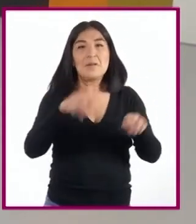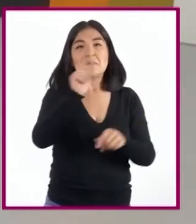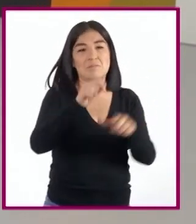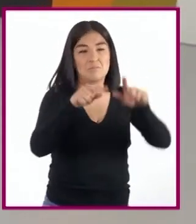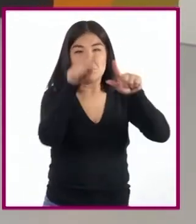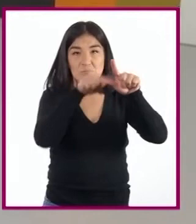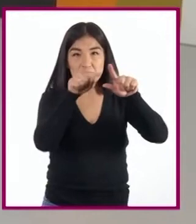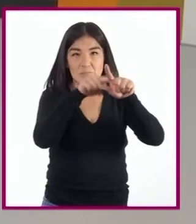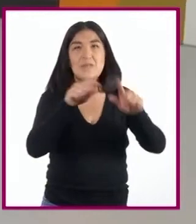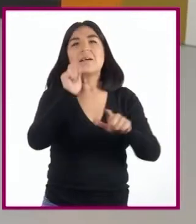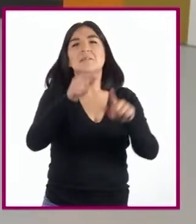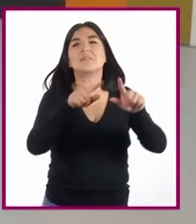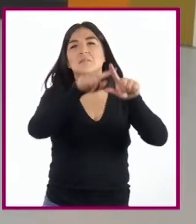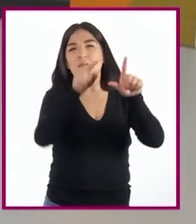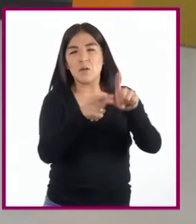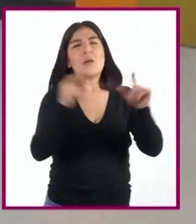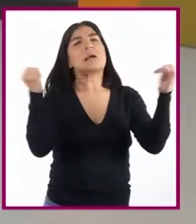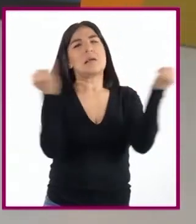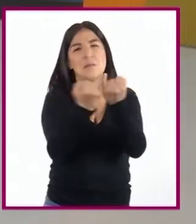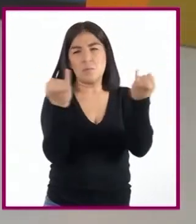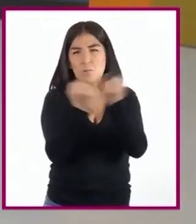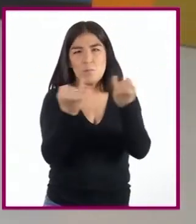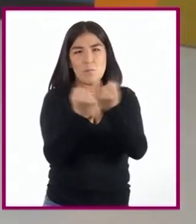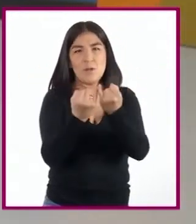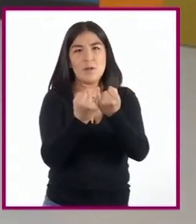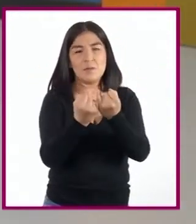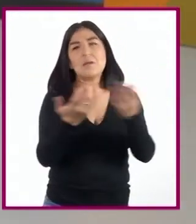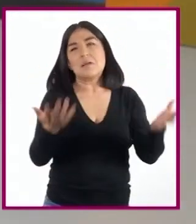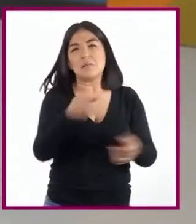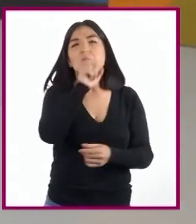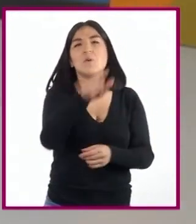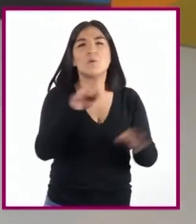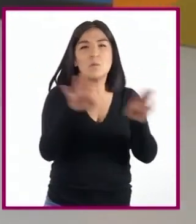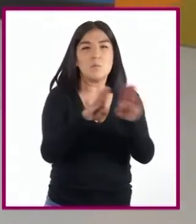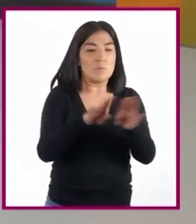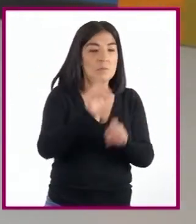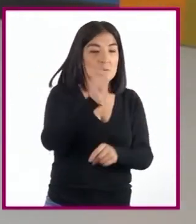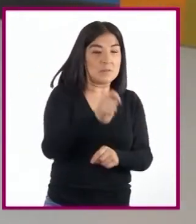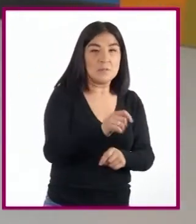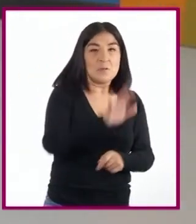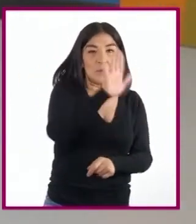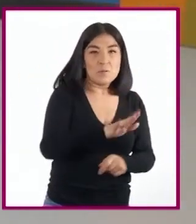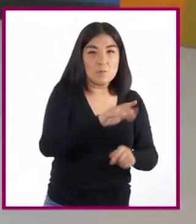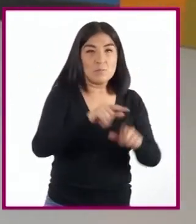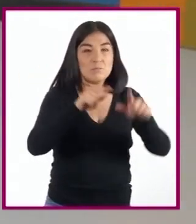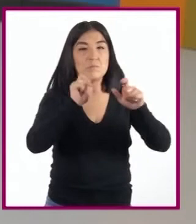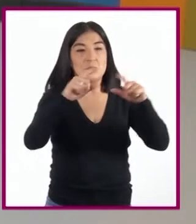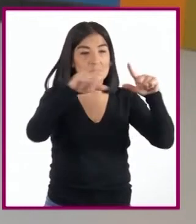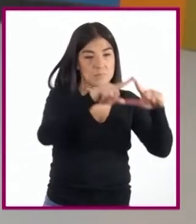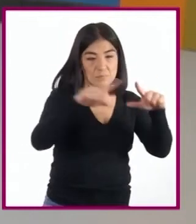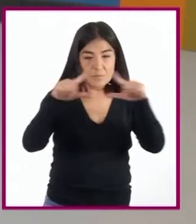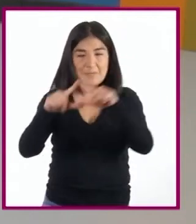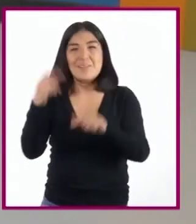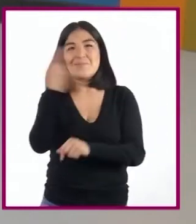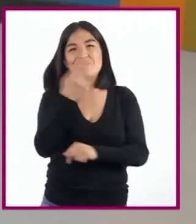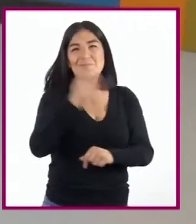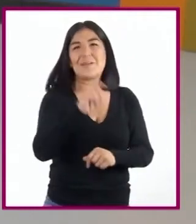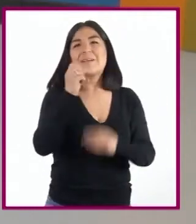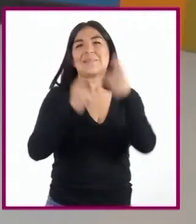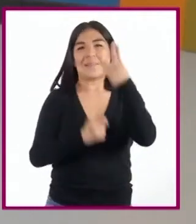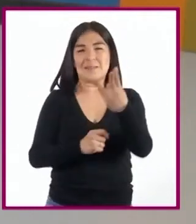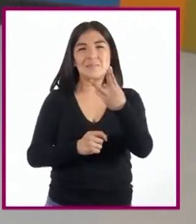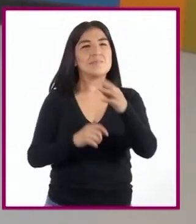ángulos son iguales. Para determinar la congruencia entre dos triángulos cualesquiera, se necesitan tres